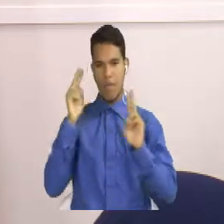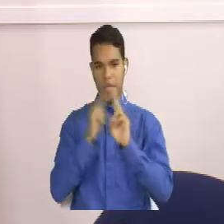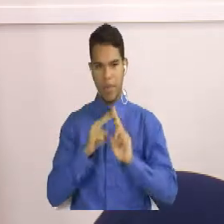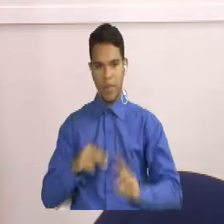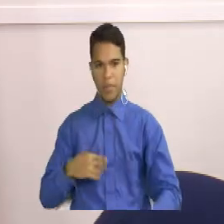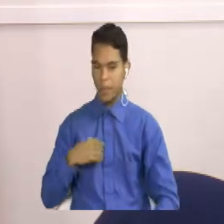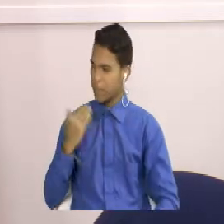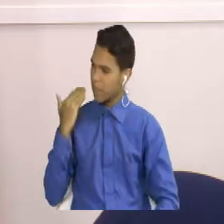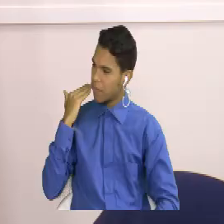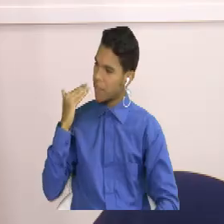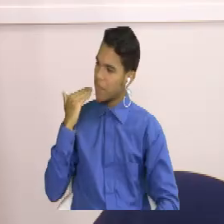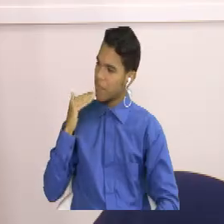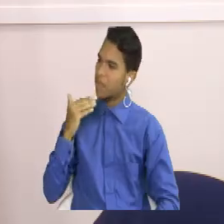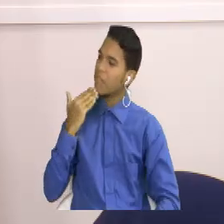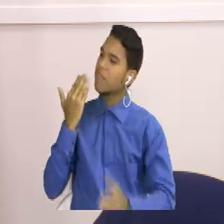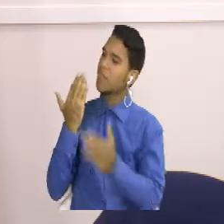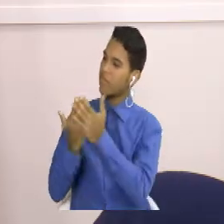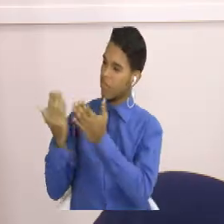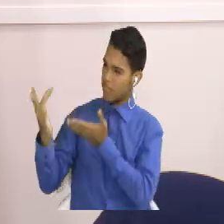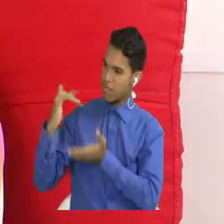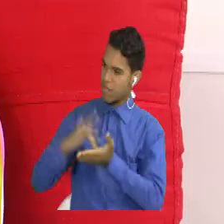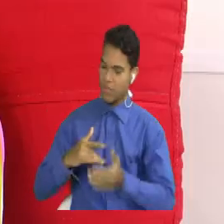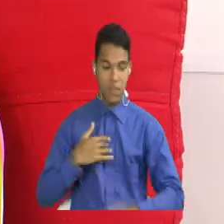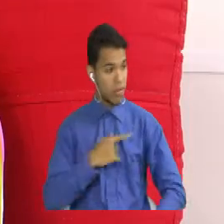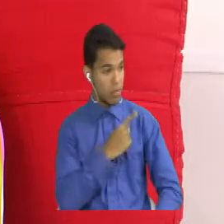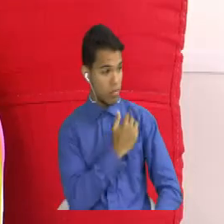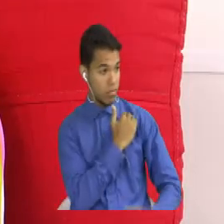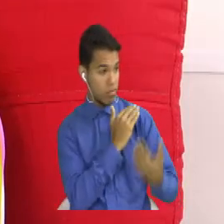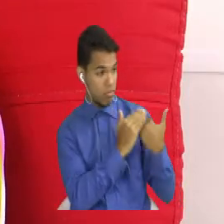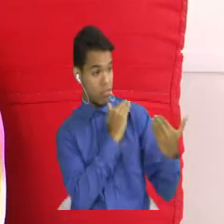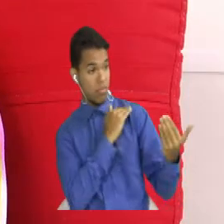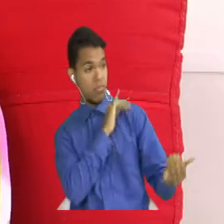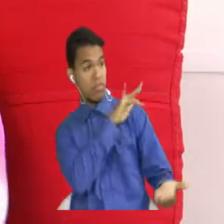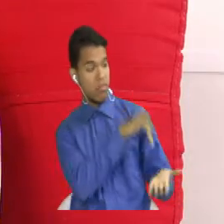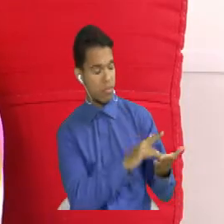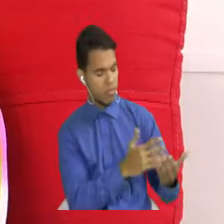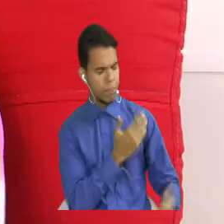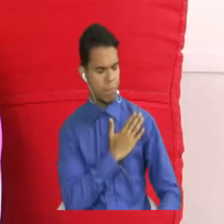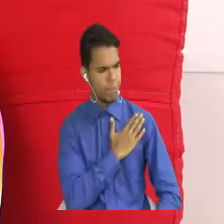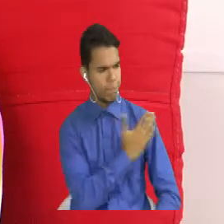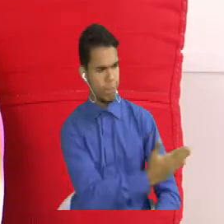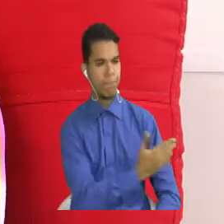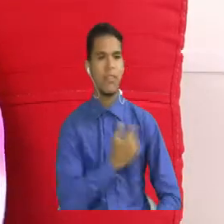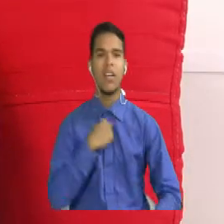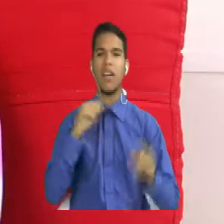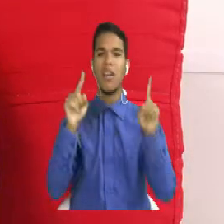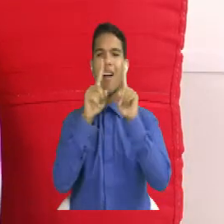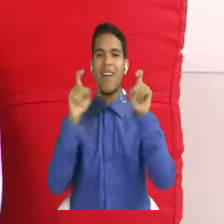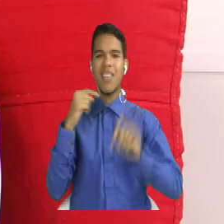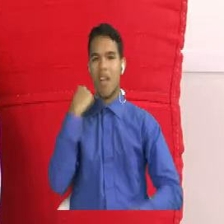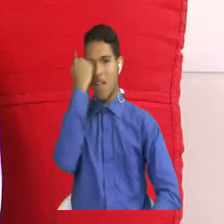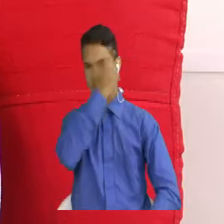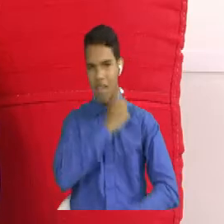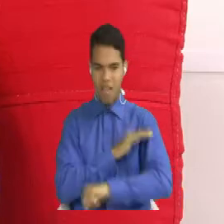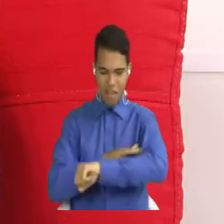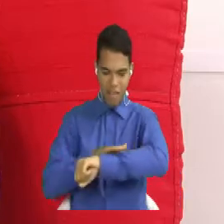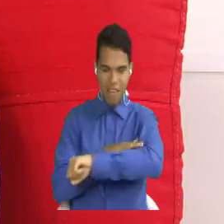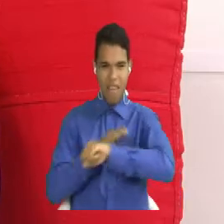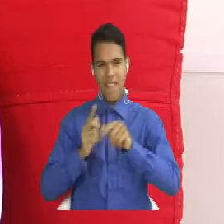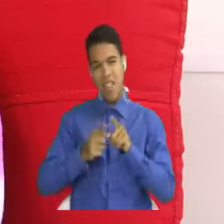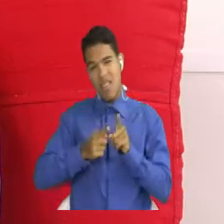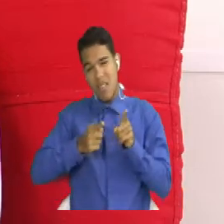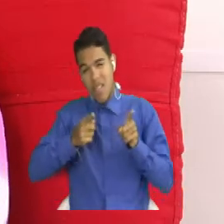Magda, muy amable por acompañarnos. No, a usted, Isabel, por invitarme. Verdad que este tema de la piel y los cuidados es algo muy extensivo, es algo